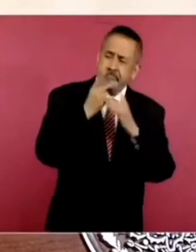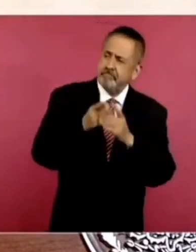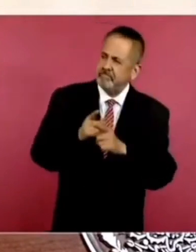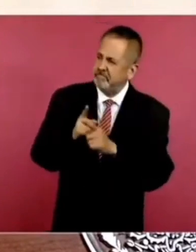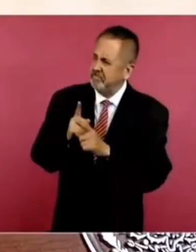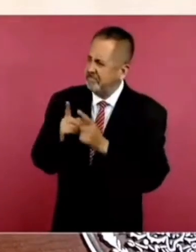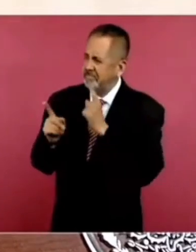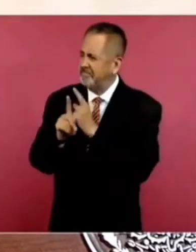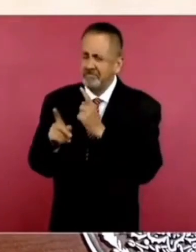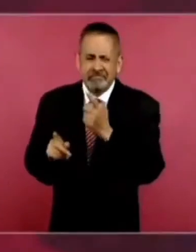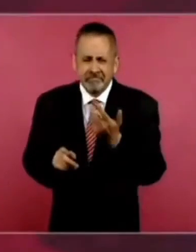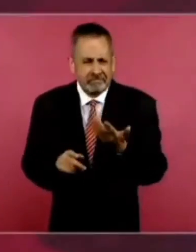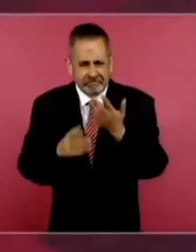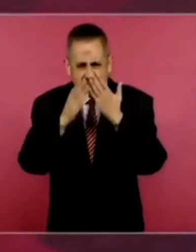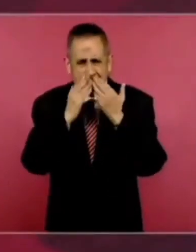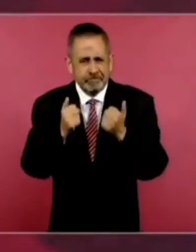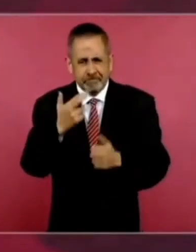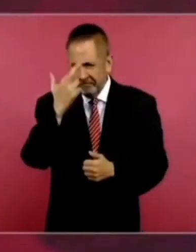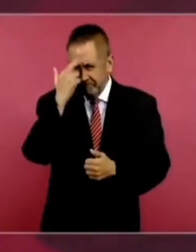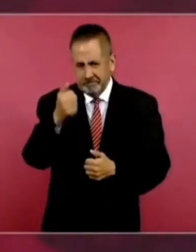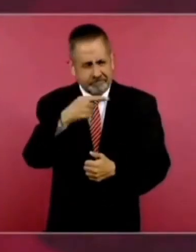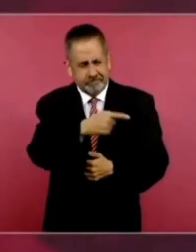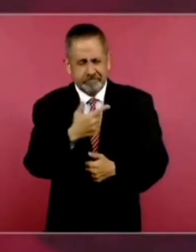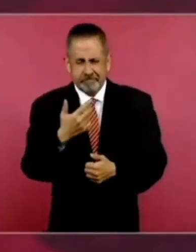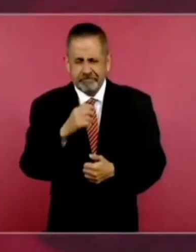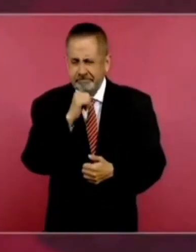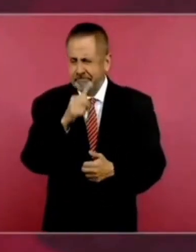pero no tienen fundamento.